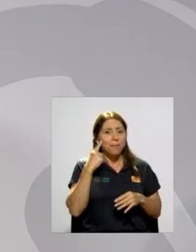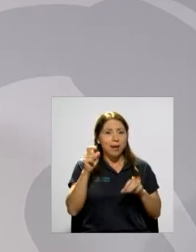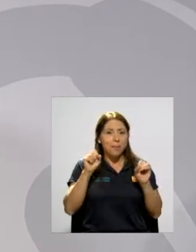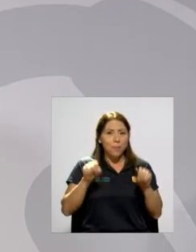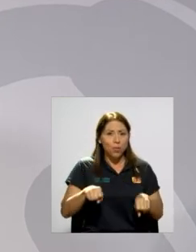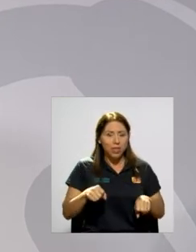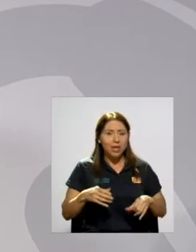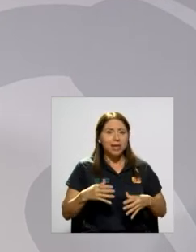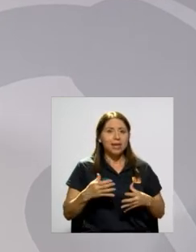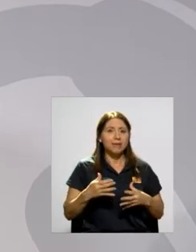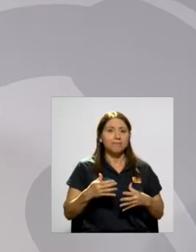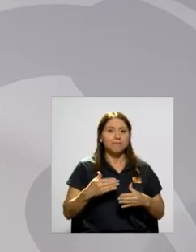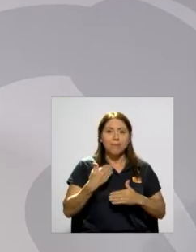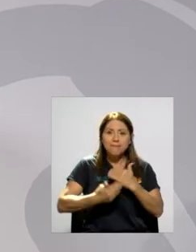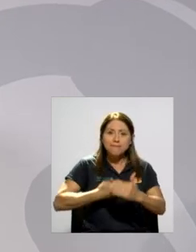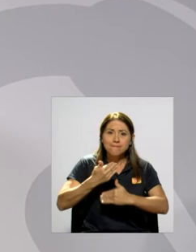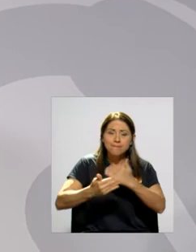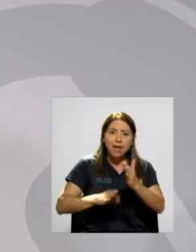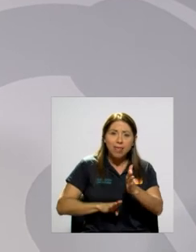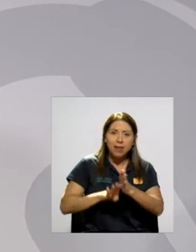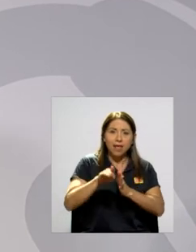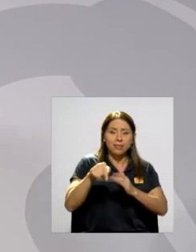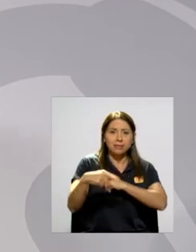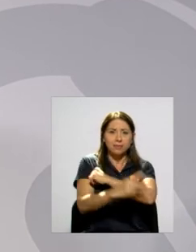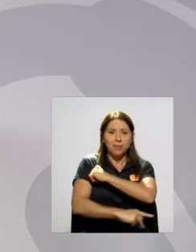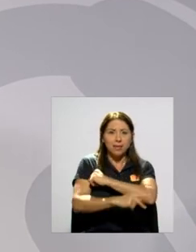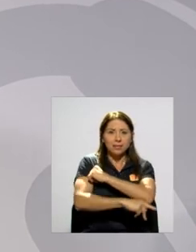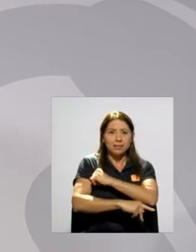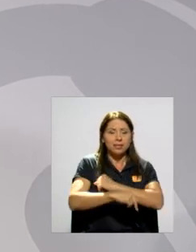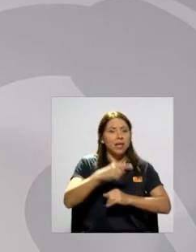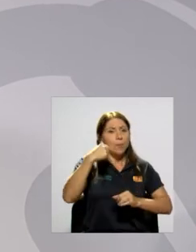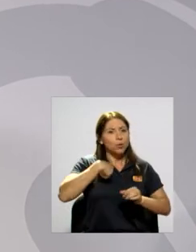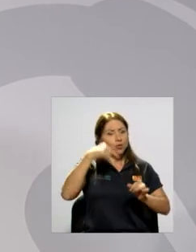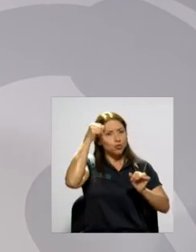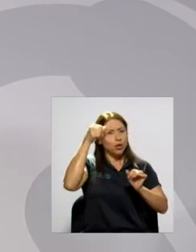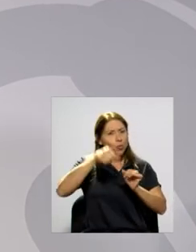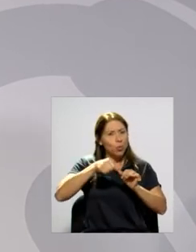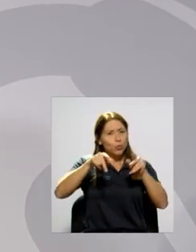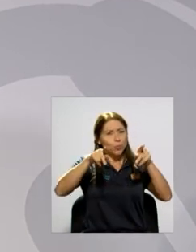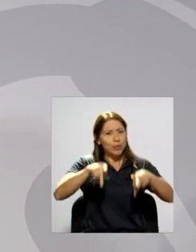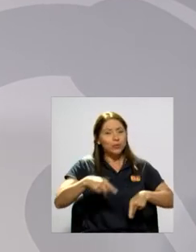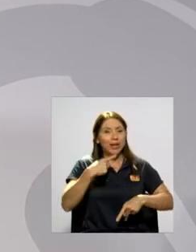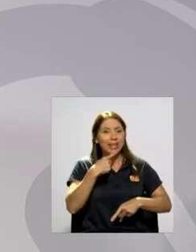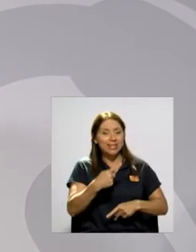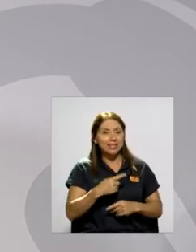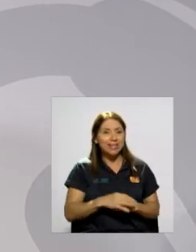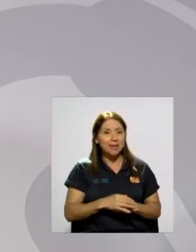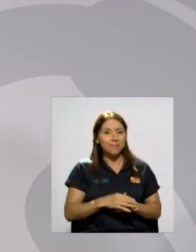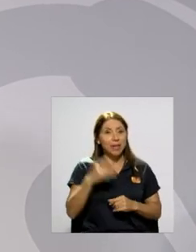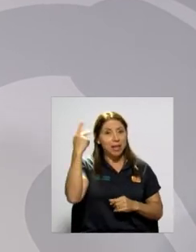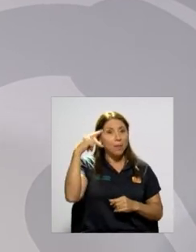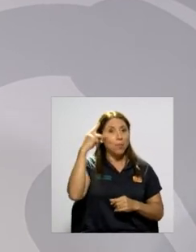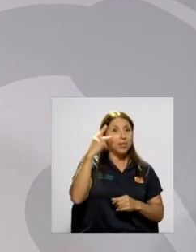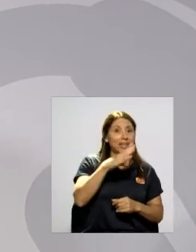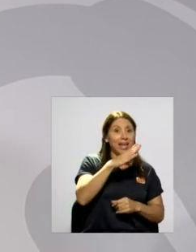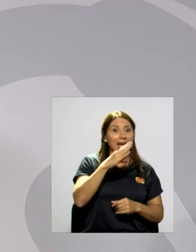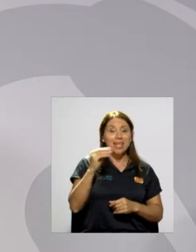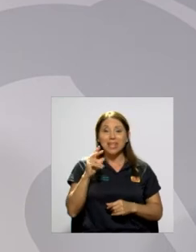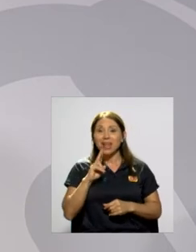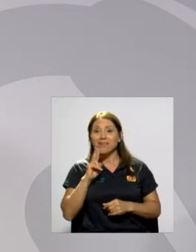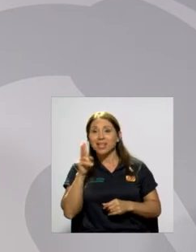poder sacar este país adelante. Porque recuerdo alguien que decía que la política y la verdad nunca iban de